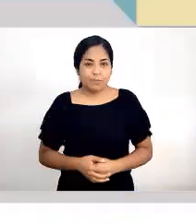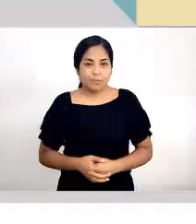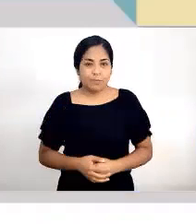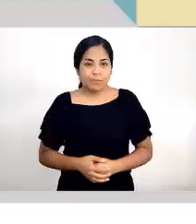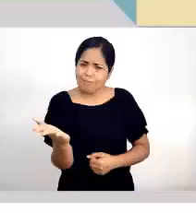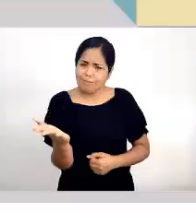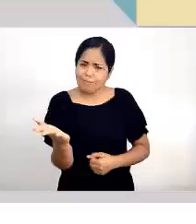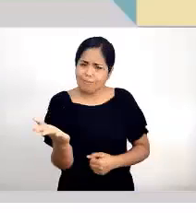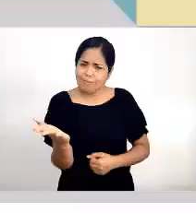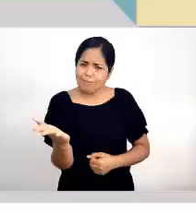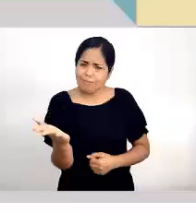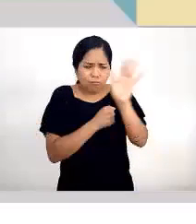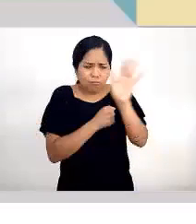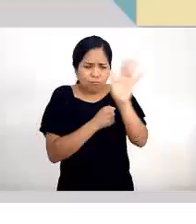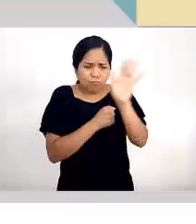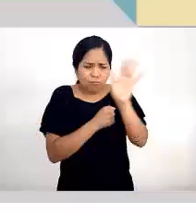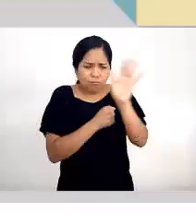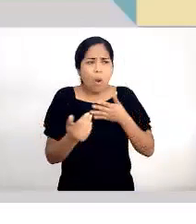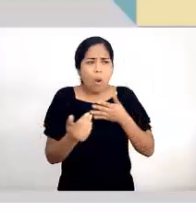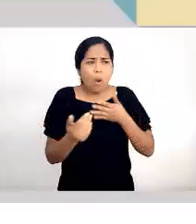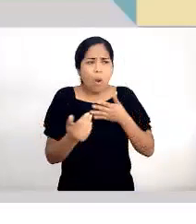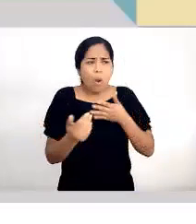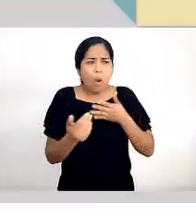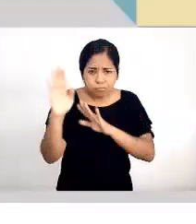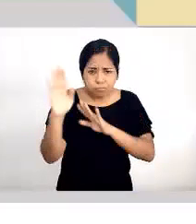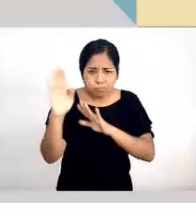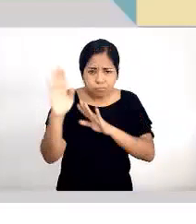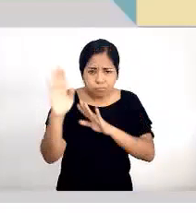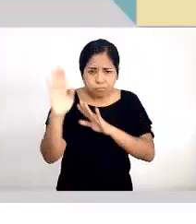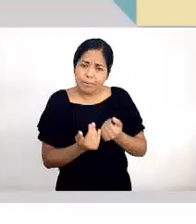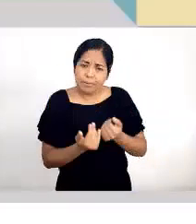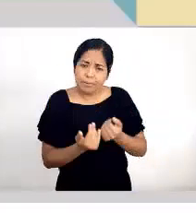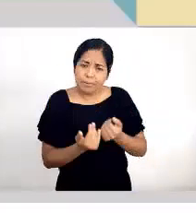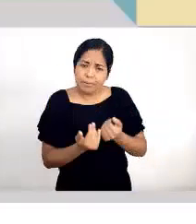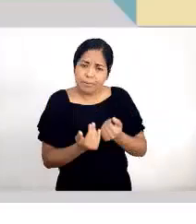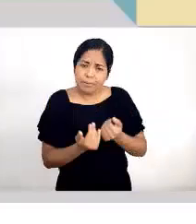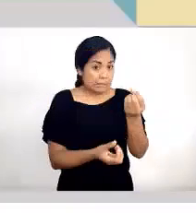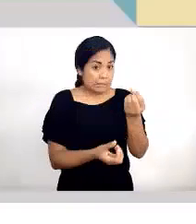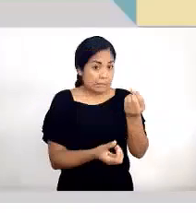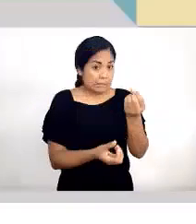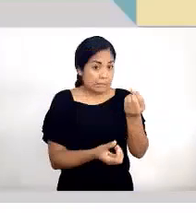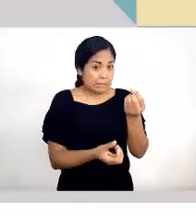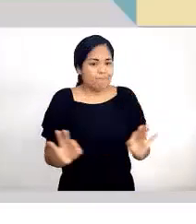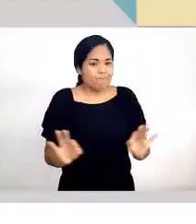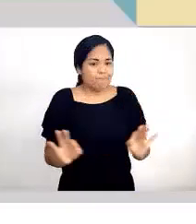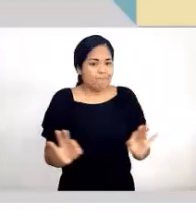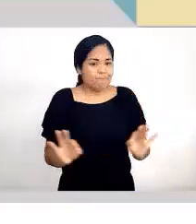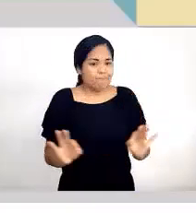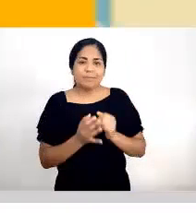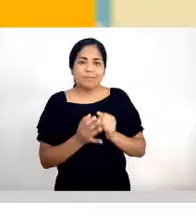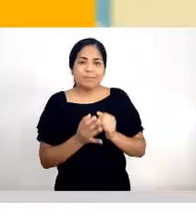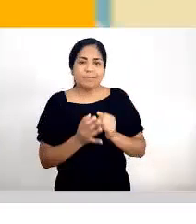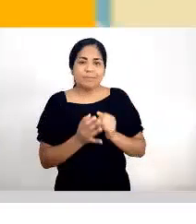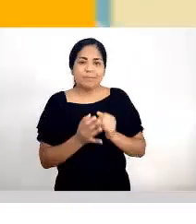Siempre te animaremos a estar protegido y a contarnos si algo te molesta. Recuerda, todo lo que nos digas es importante para